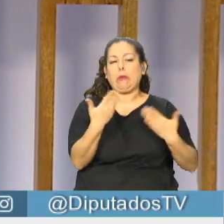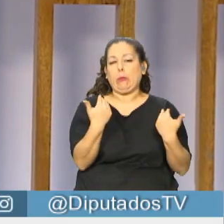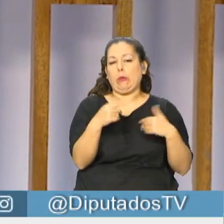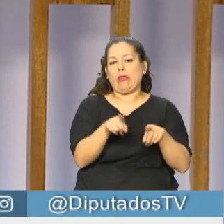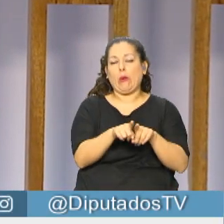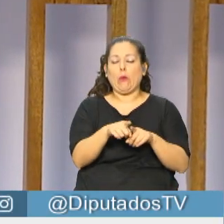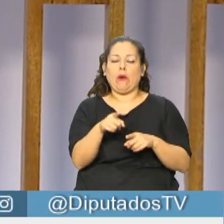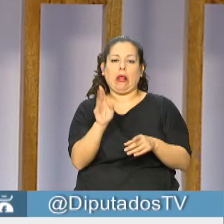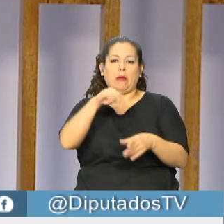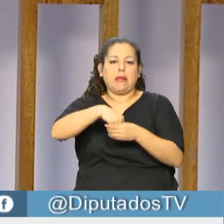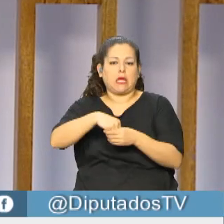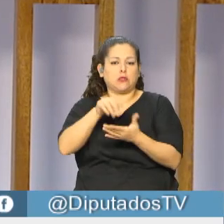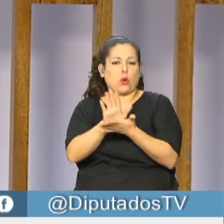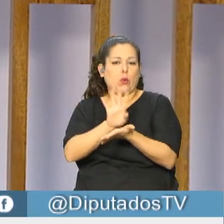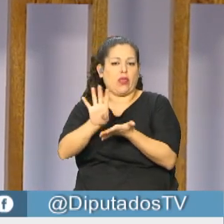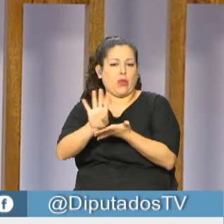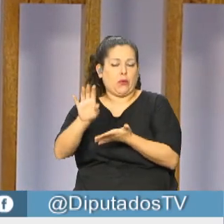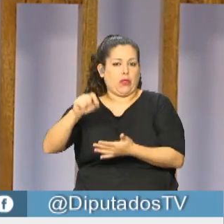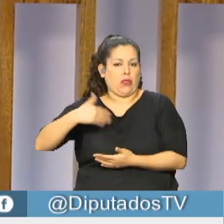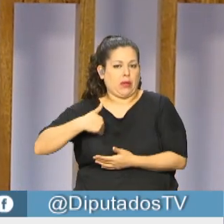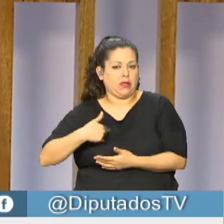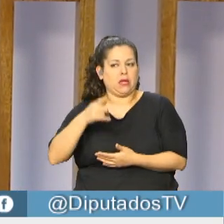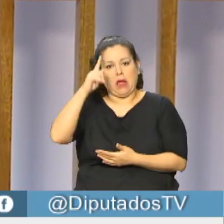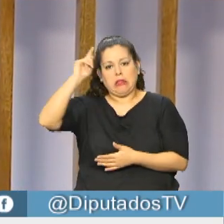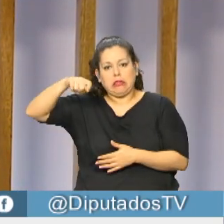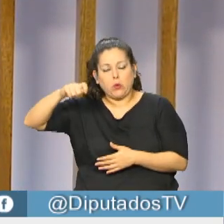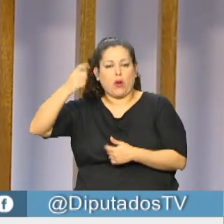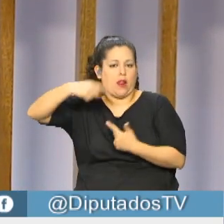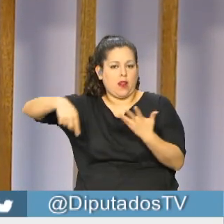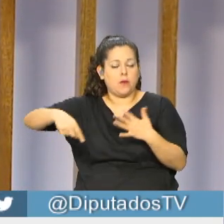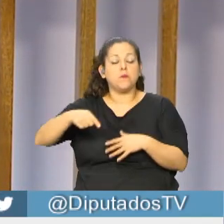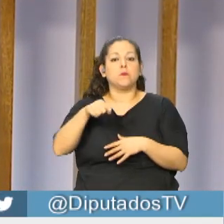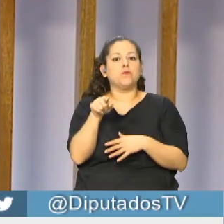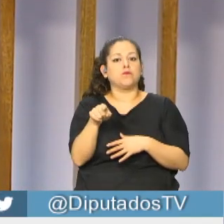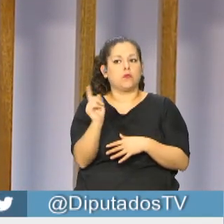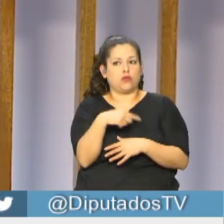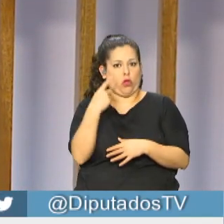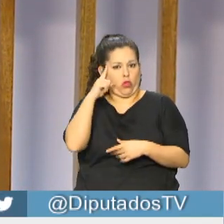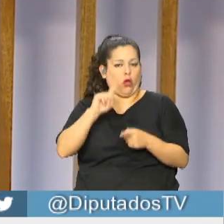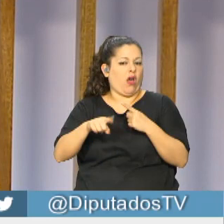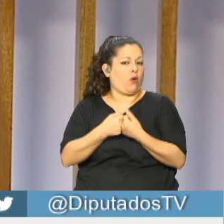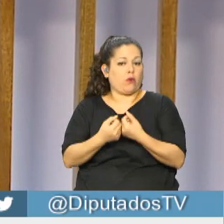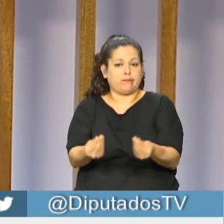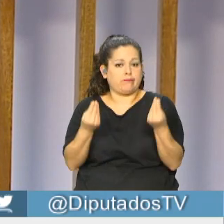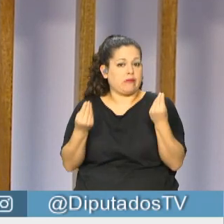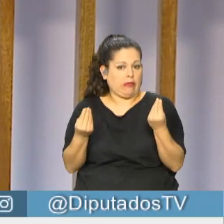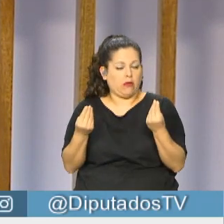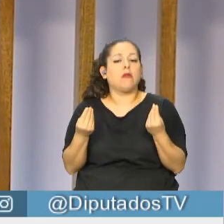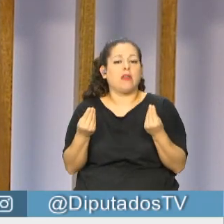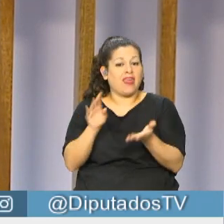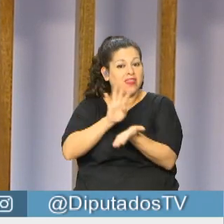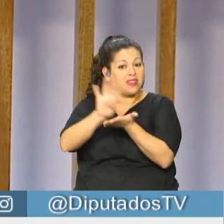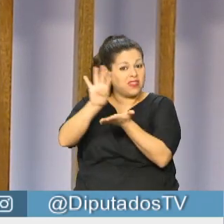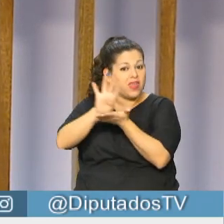temas de deuda argentina en otros tribunales, en otros foros, en este sentido creo que estamos todos de acuerdo que todas las emisiones de